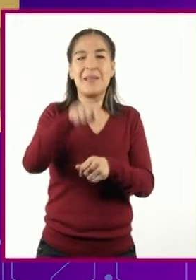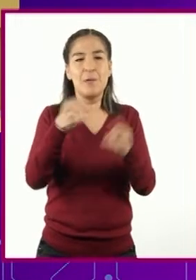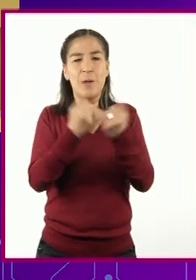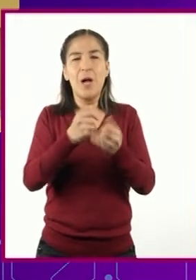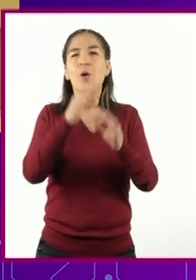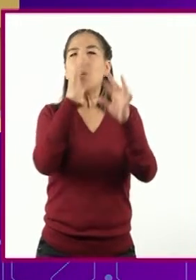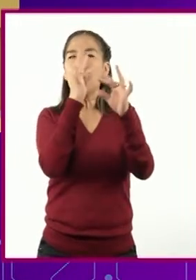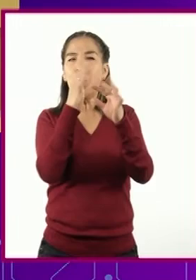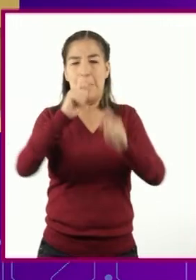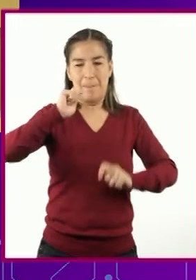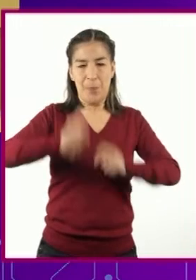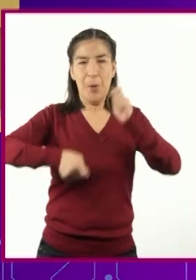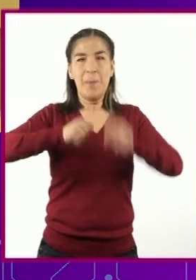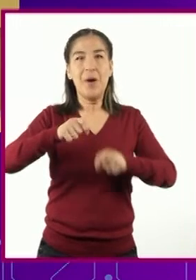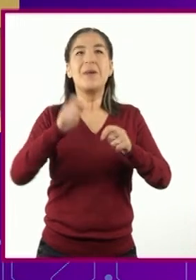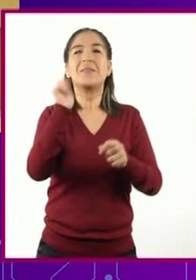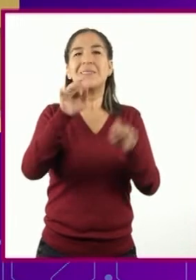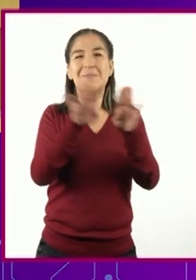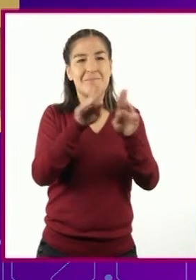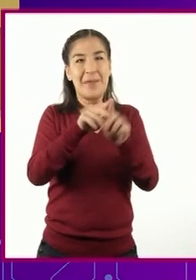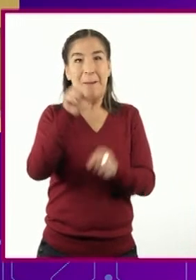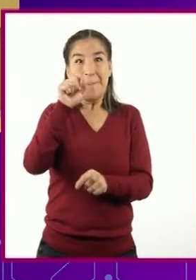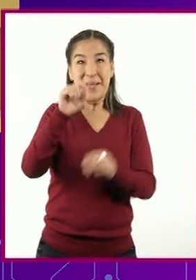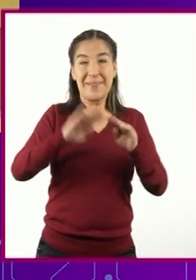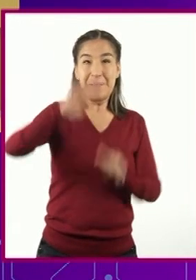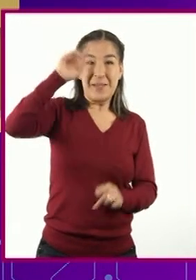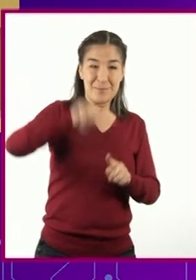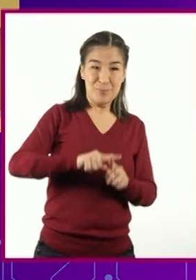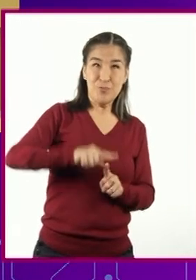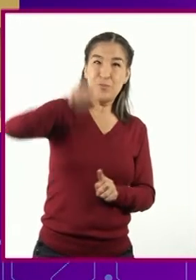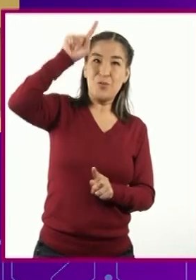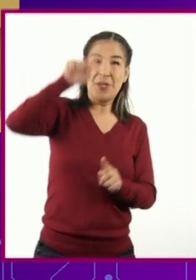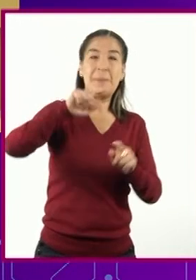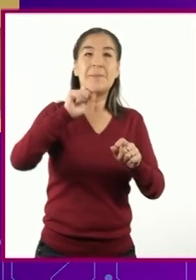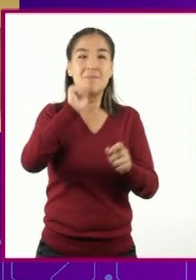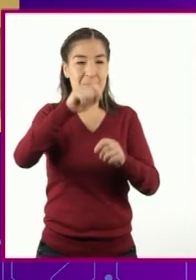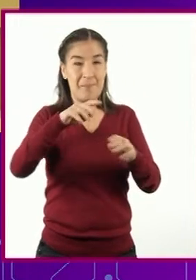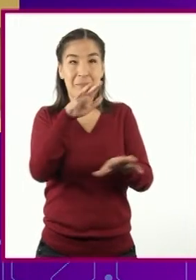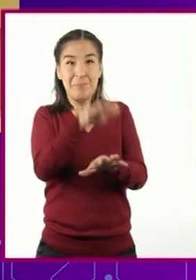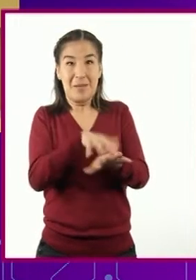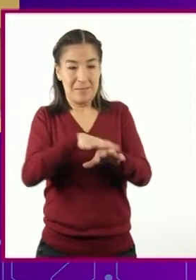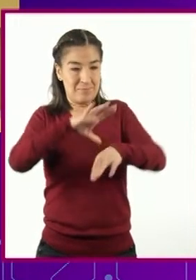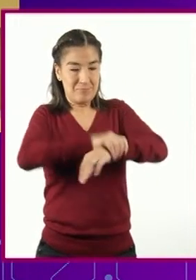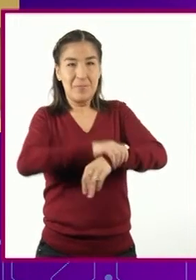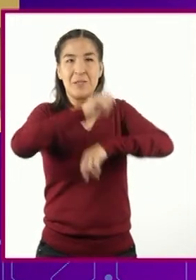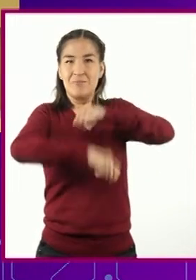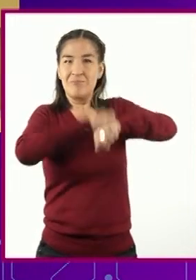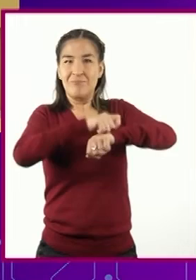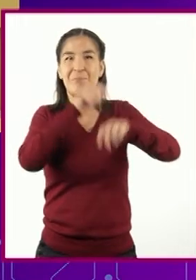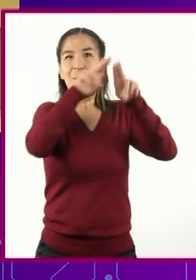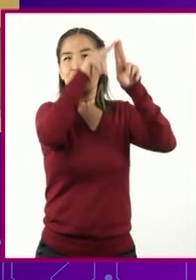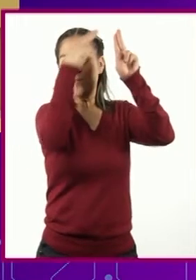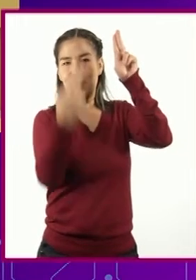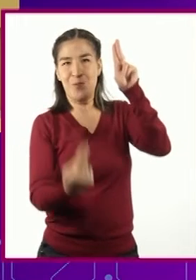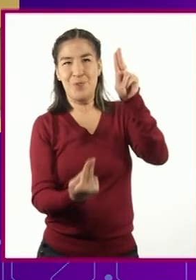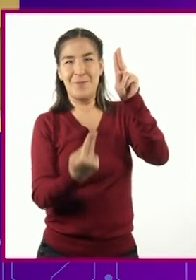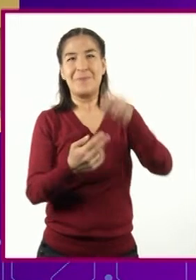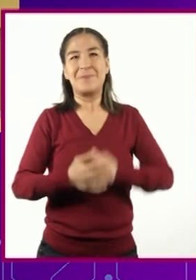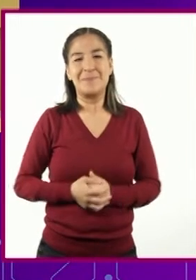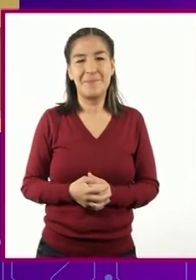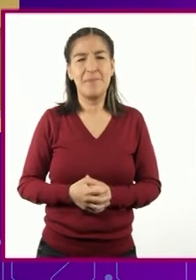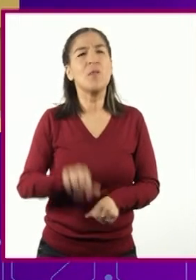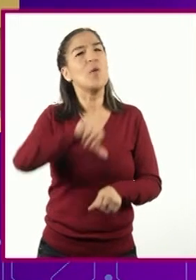tiran a más de 20 metros de altura, atados de los pies con una soga.